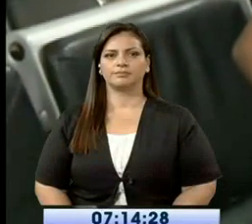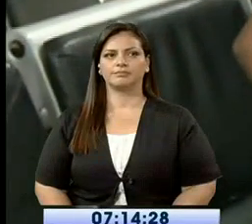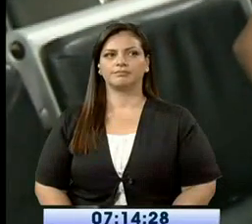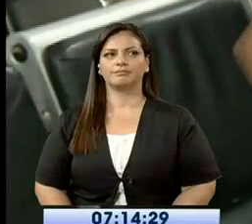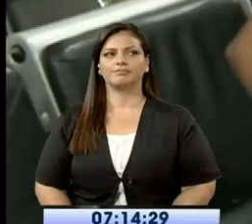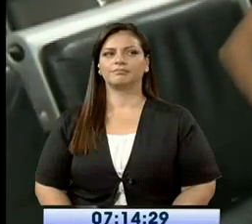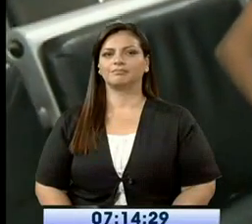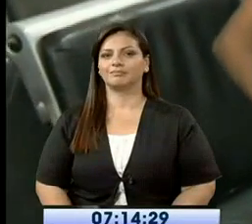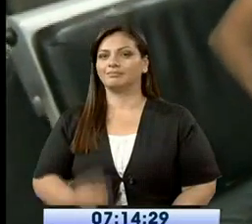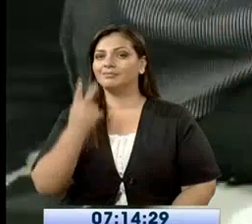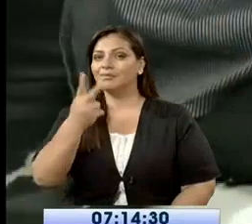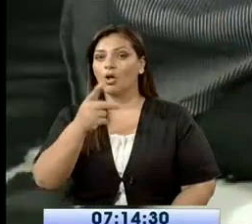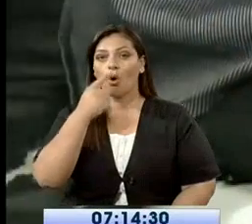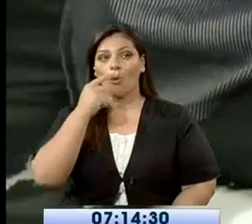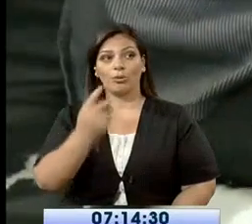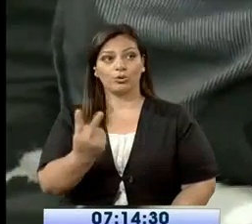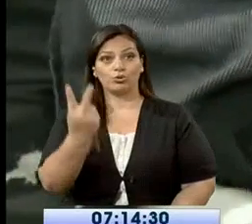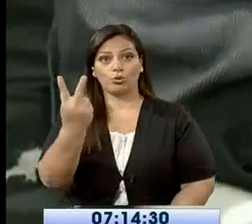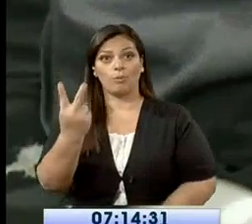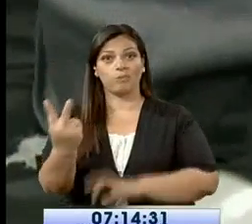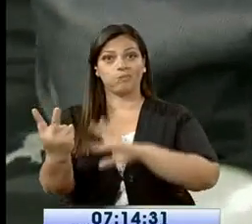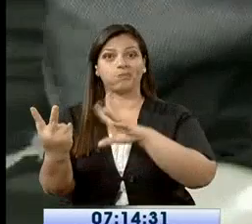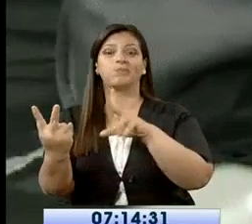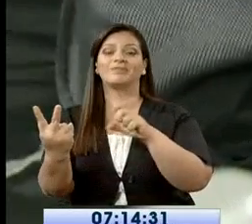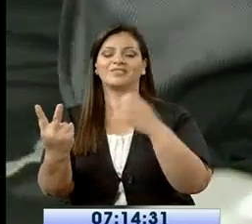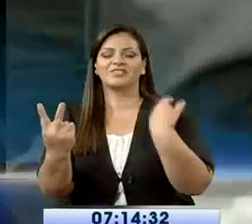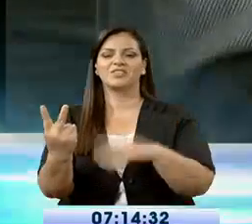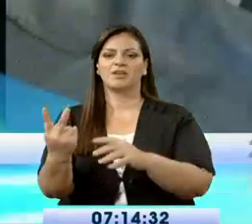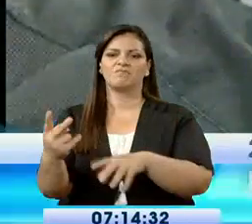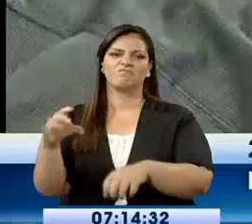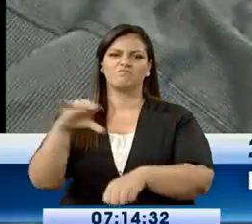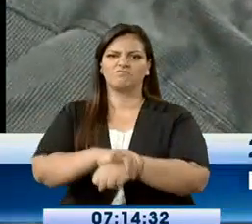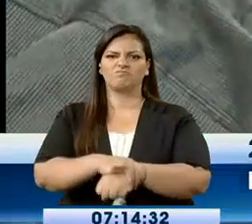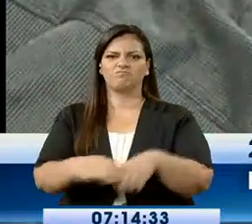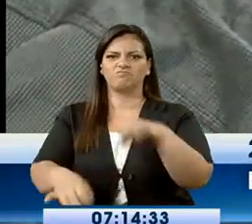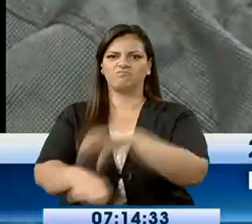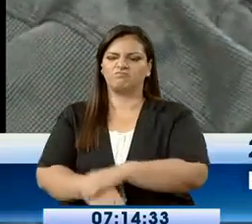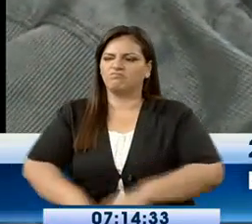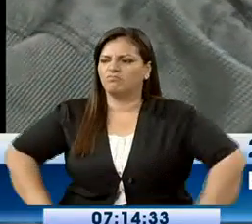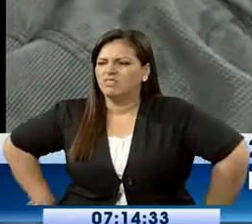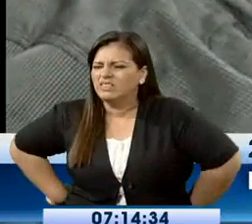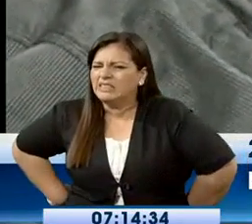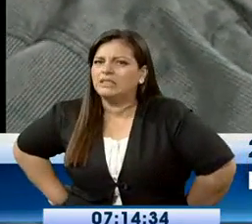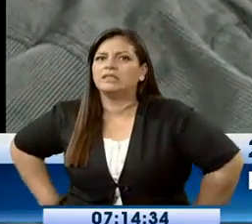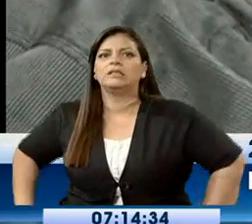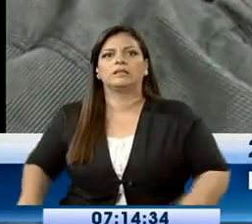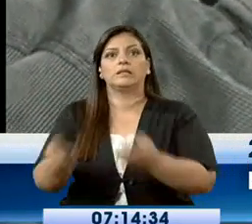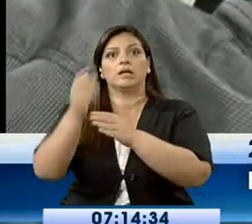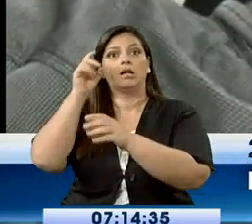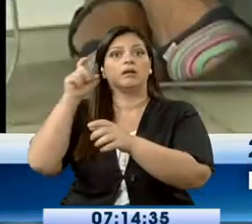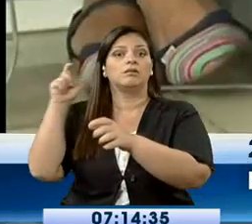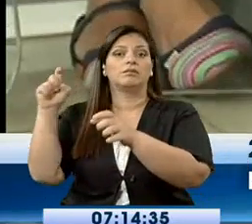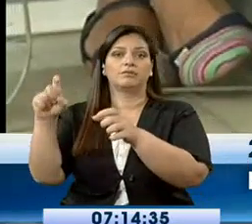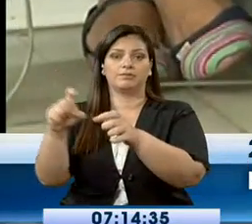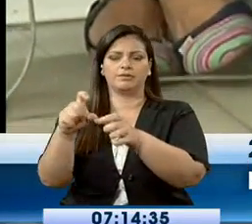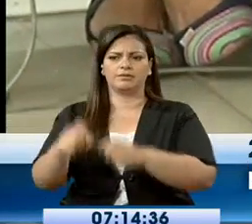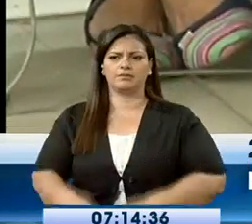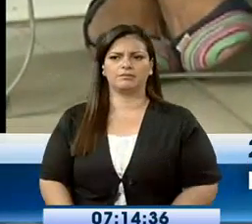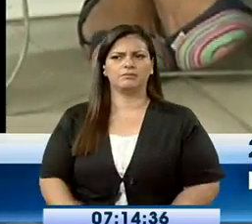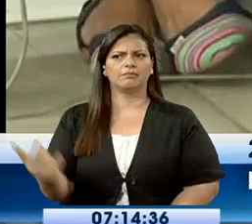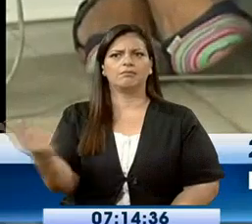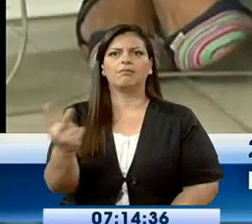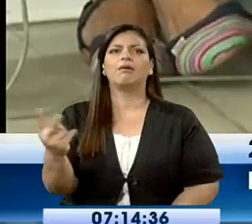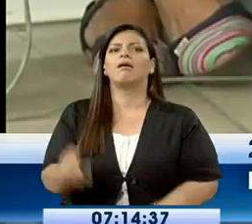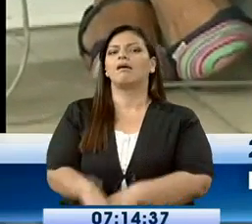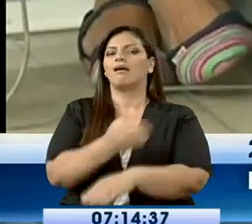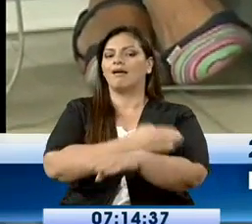Estas dos personas fueron trasladadas hasta la fiscalía, luego de que la policía los detuviera después de que supuestamente ambos asaltaran